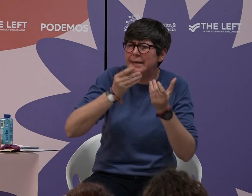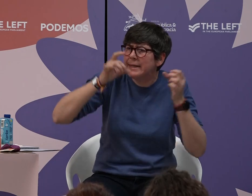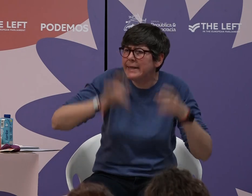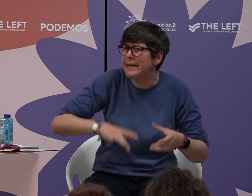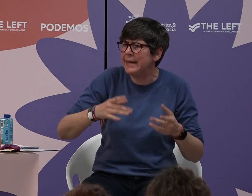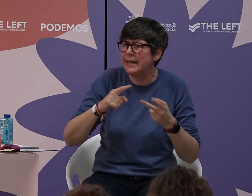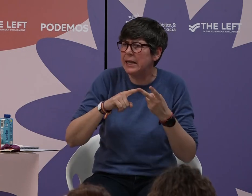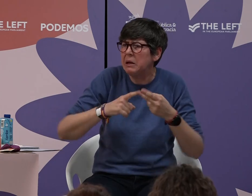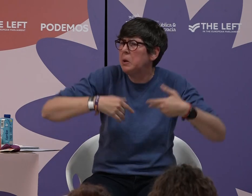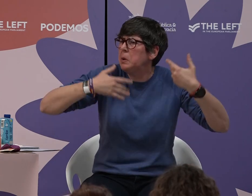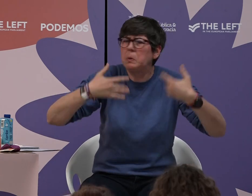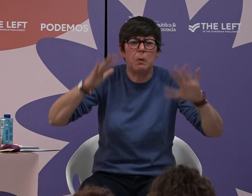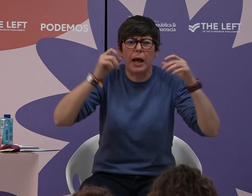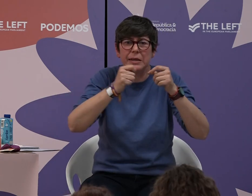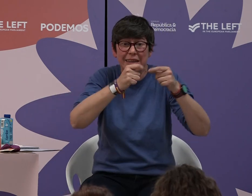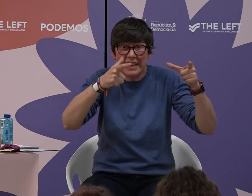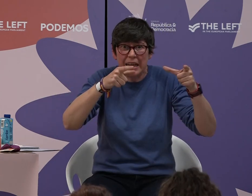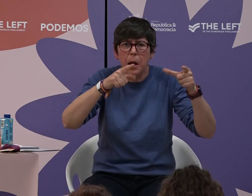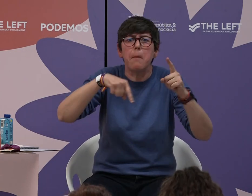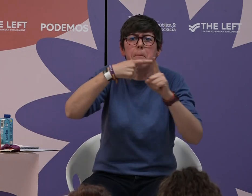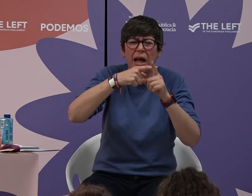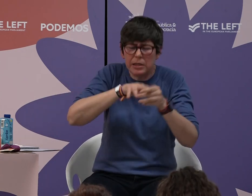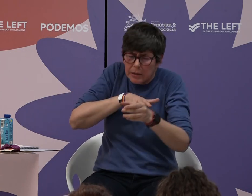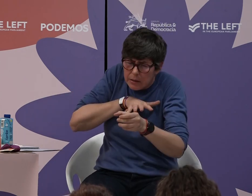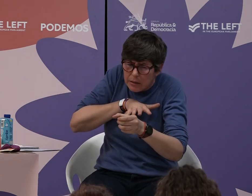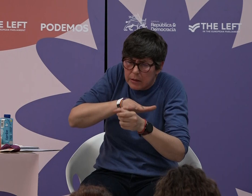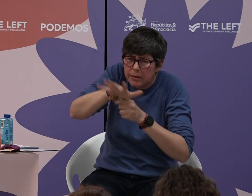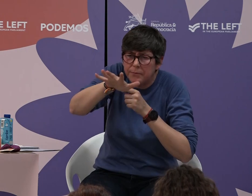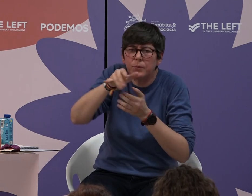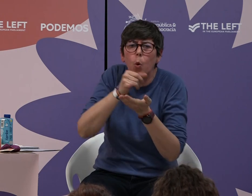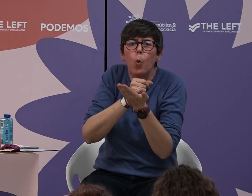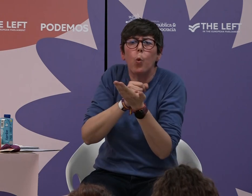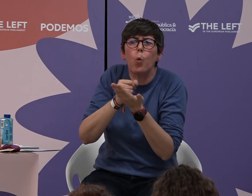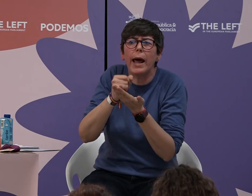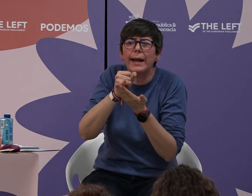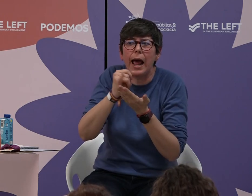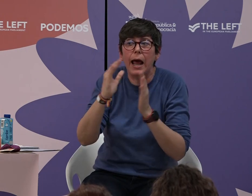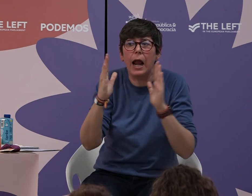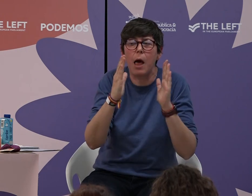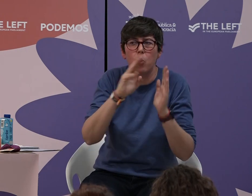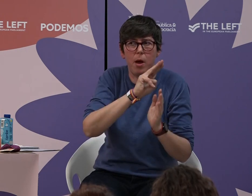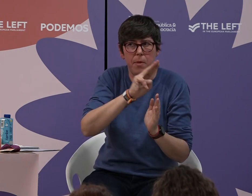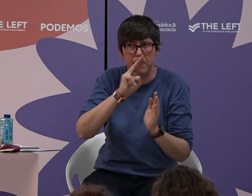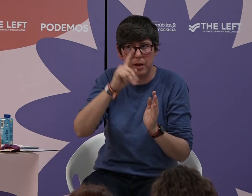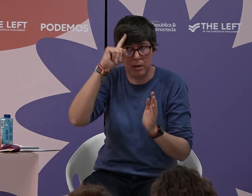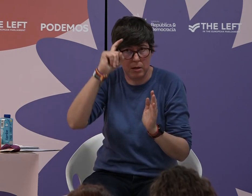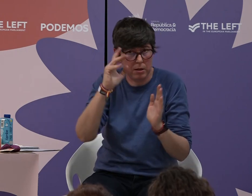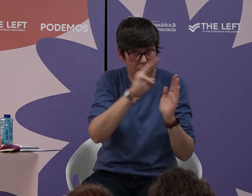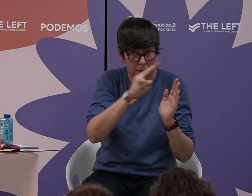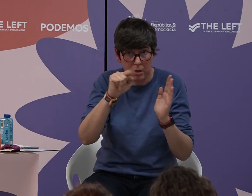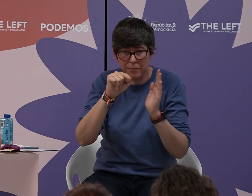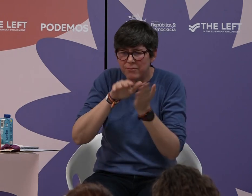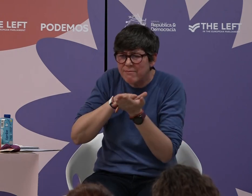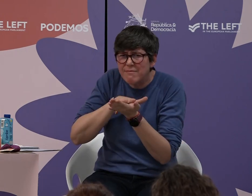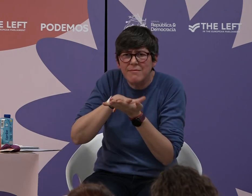está viendo mucho impacto impacto ambiental Además está Arrasando con las